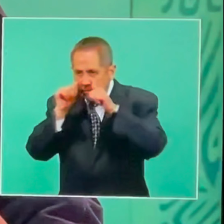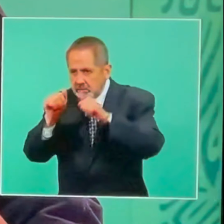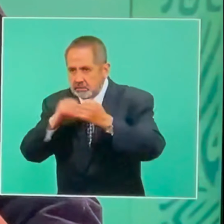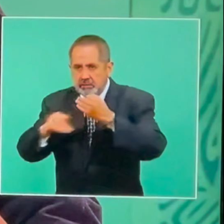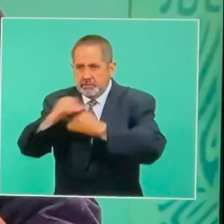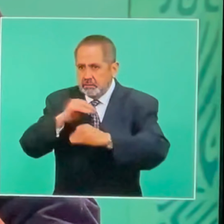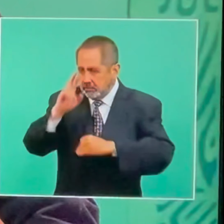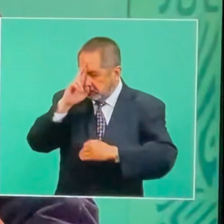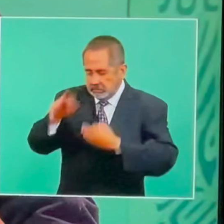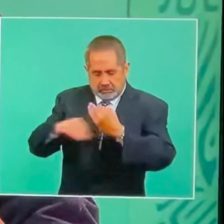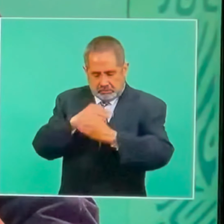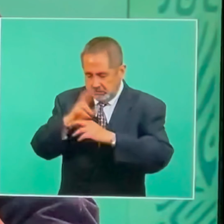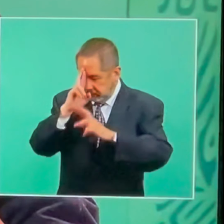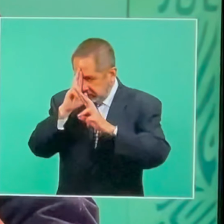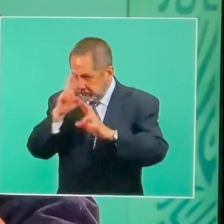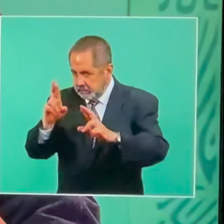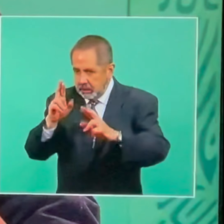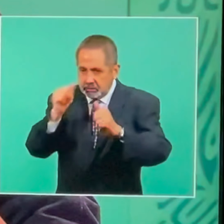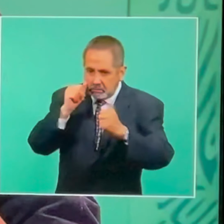a todos,